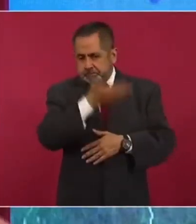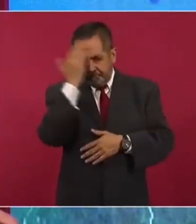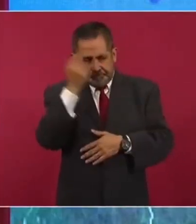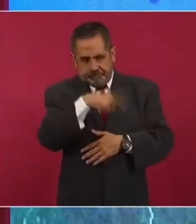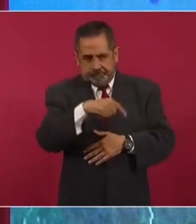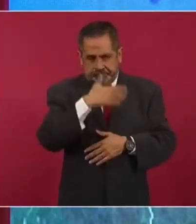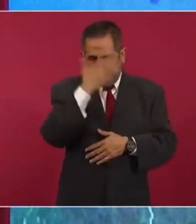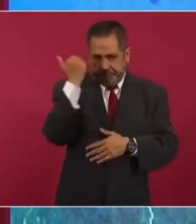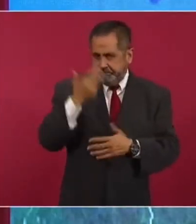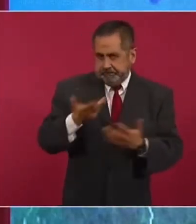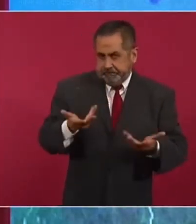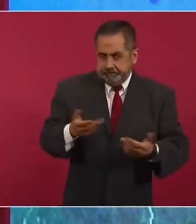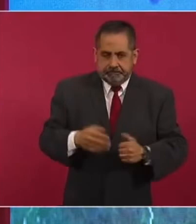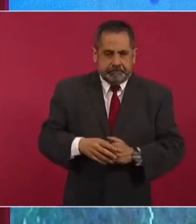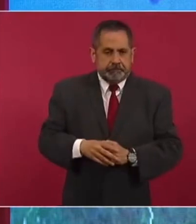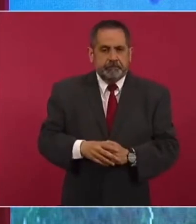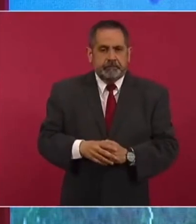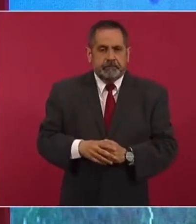¿sí?